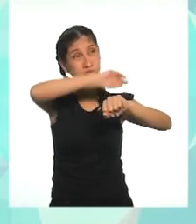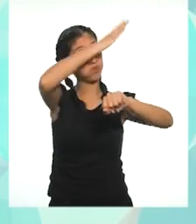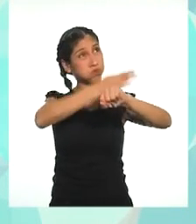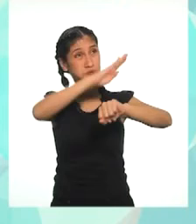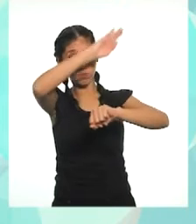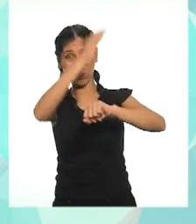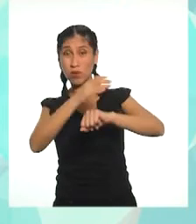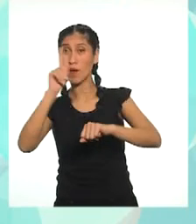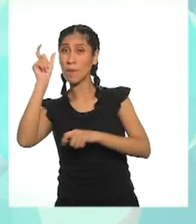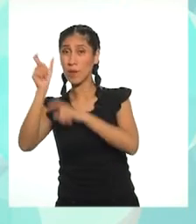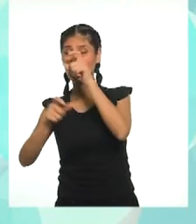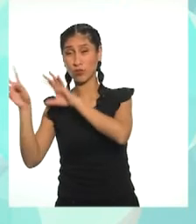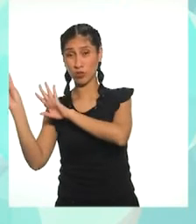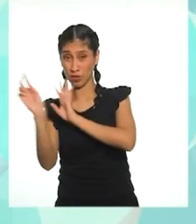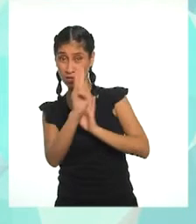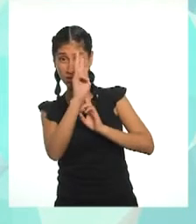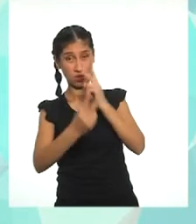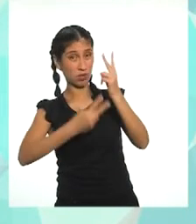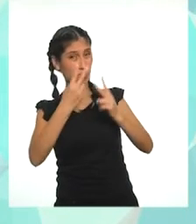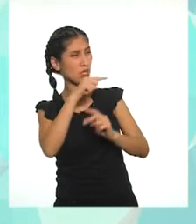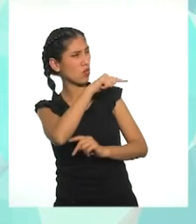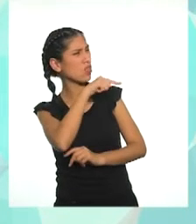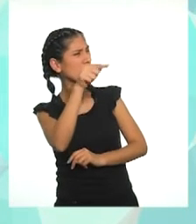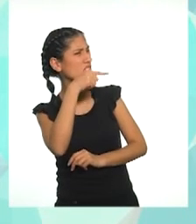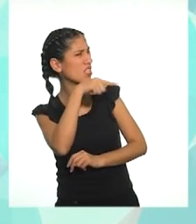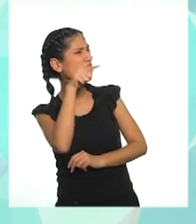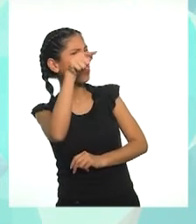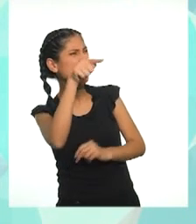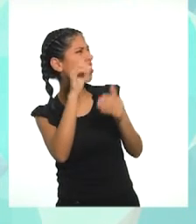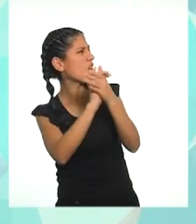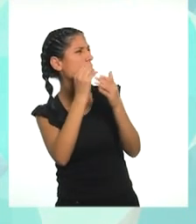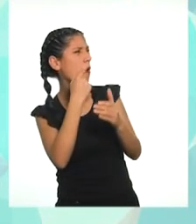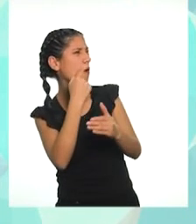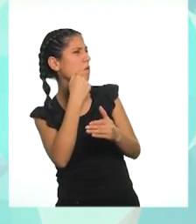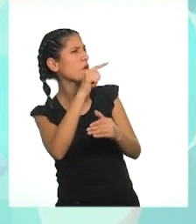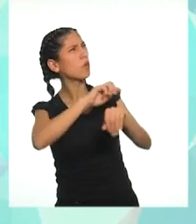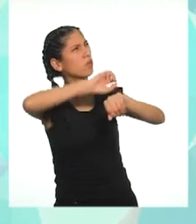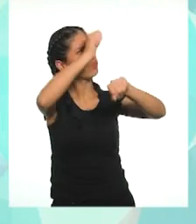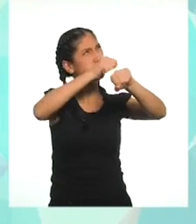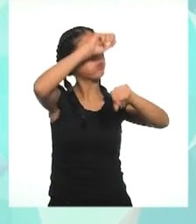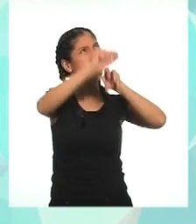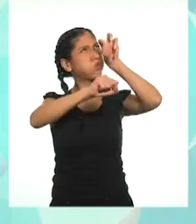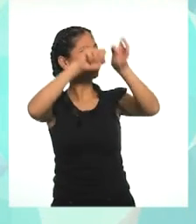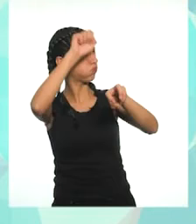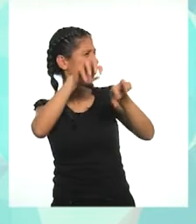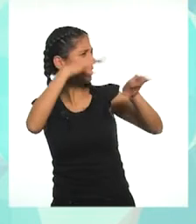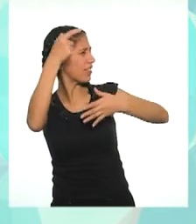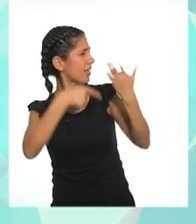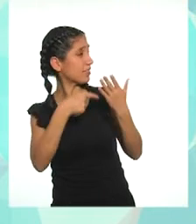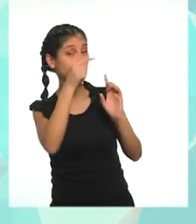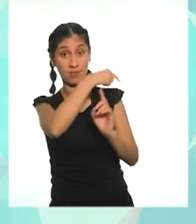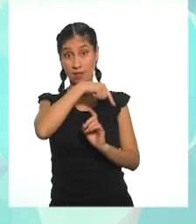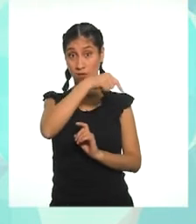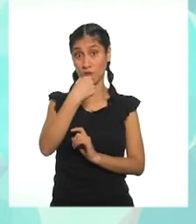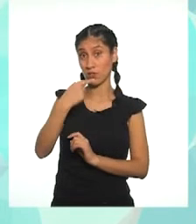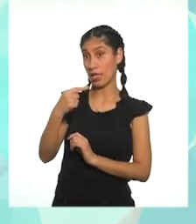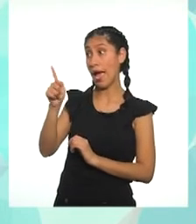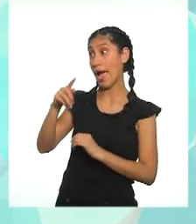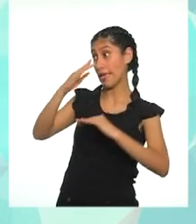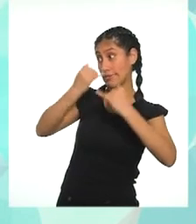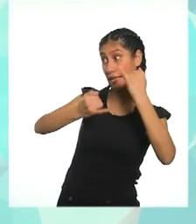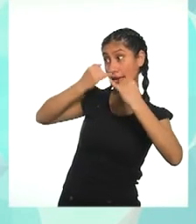los compañeros de este hombre: ¿qué está haciendo? Y estos le responden: está